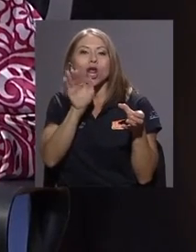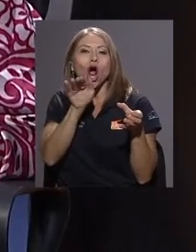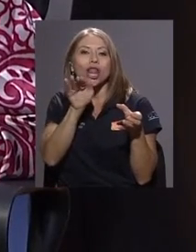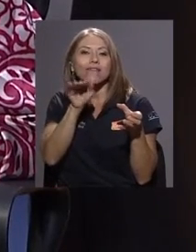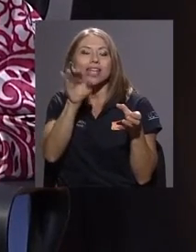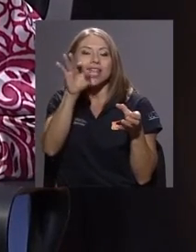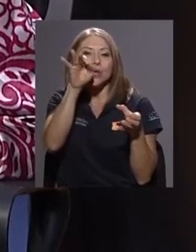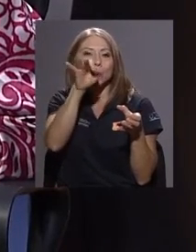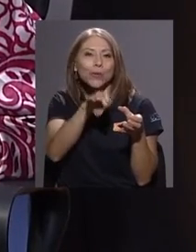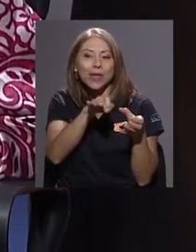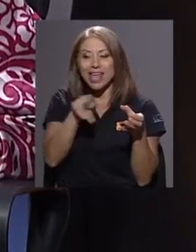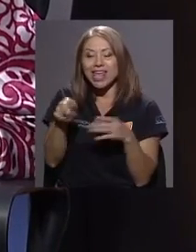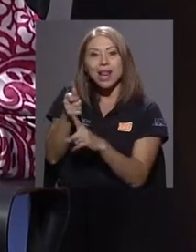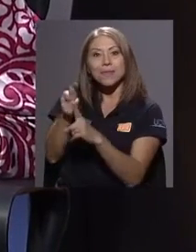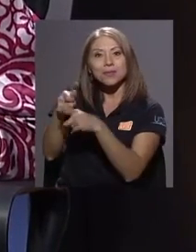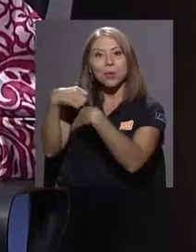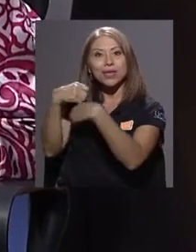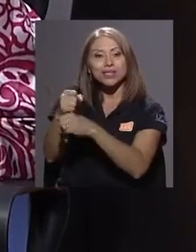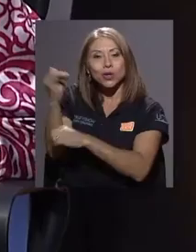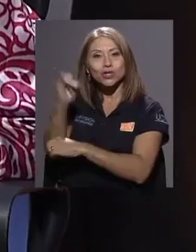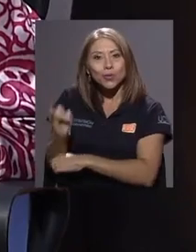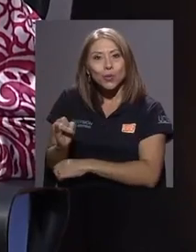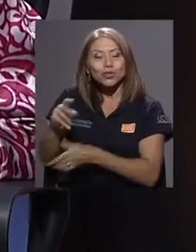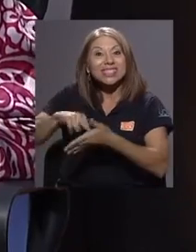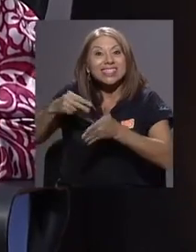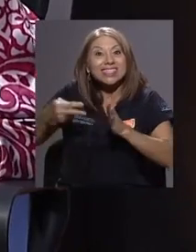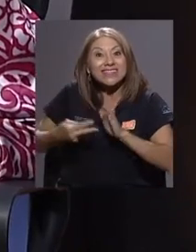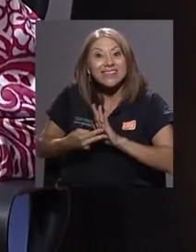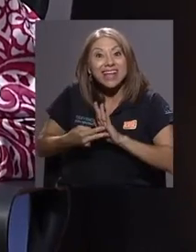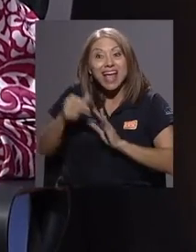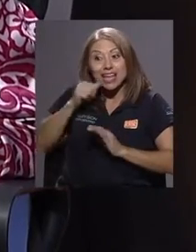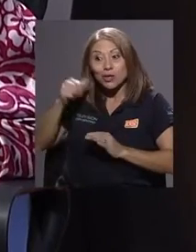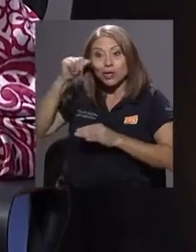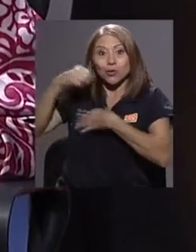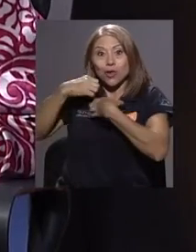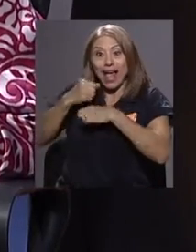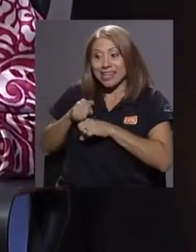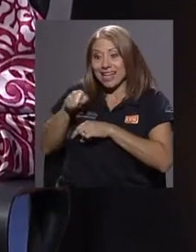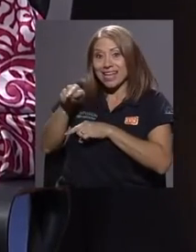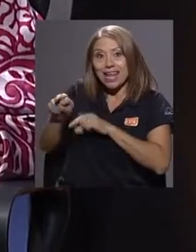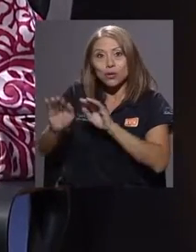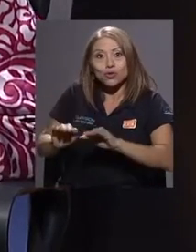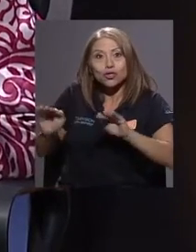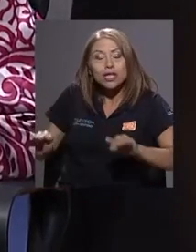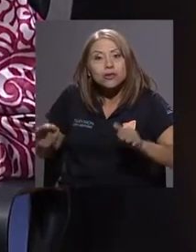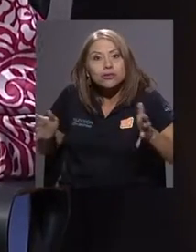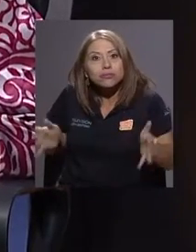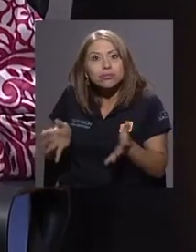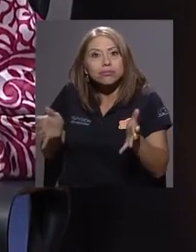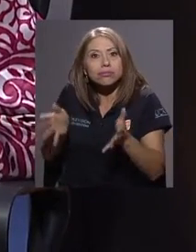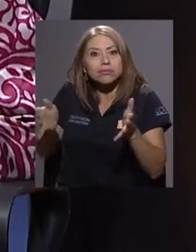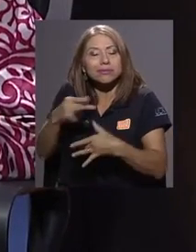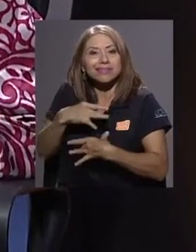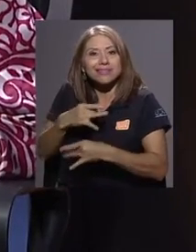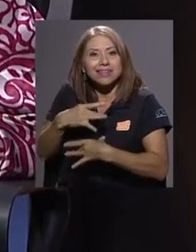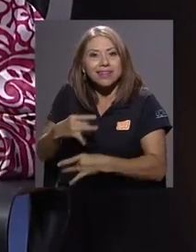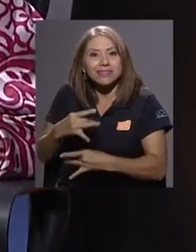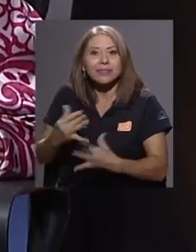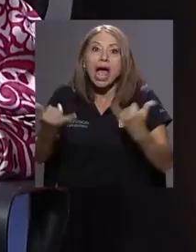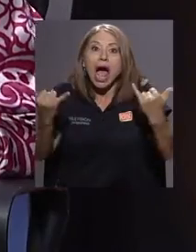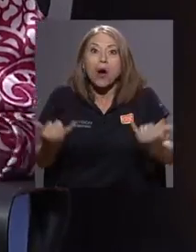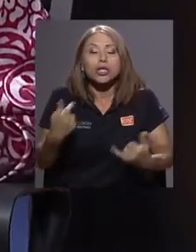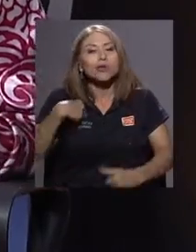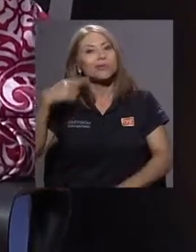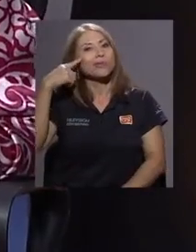el despertar en los niños por parte de los adultos este interés marlon ahorita yo sean digo que como